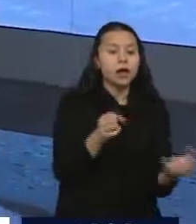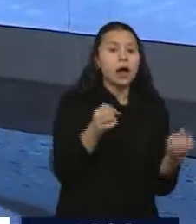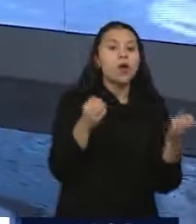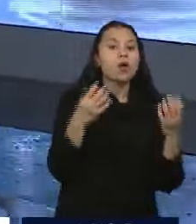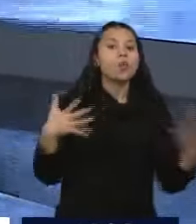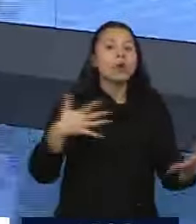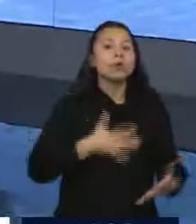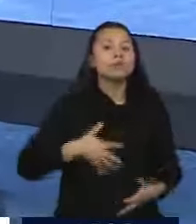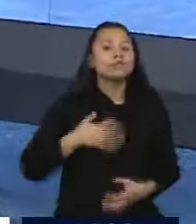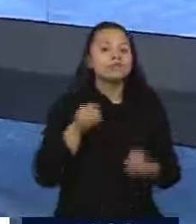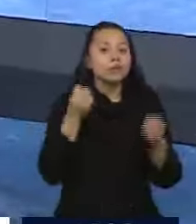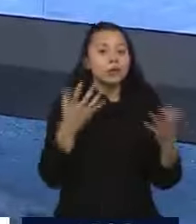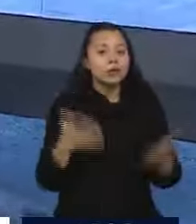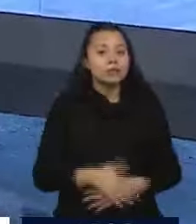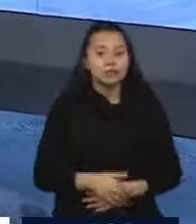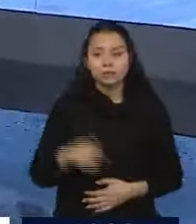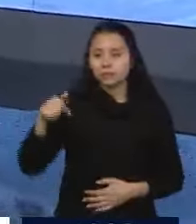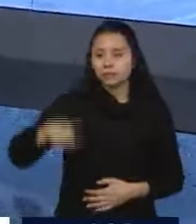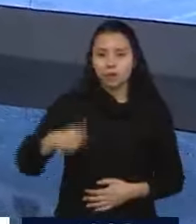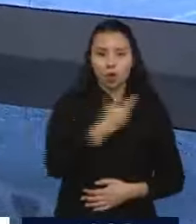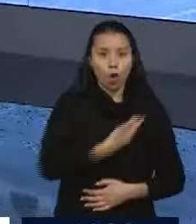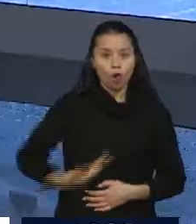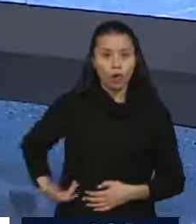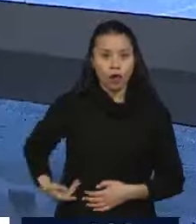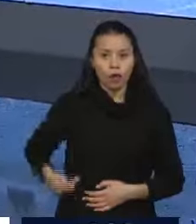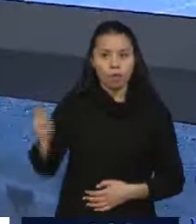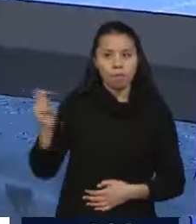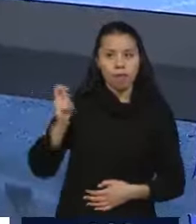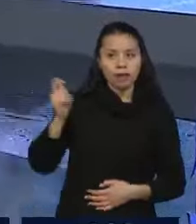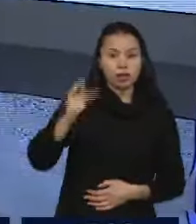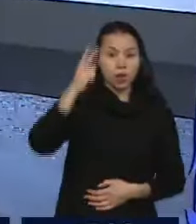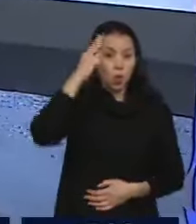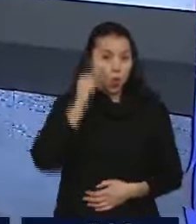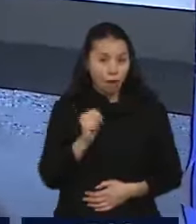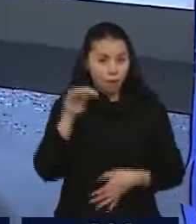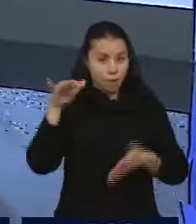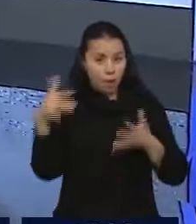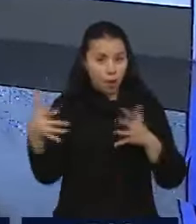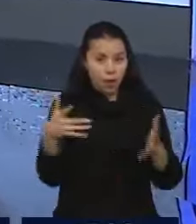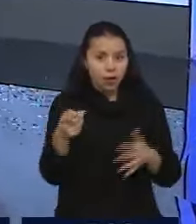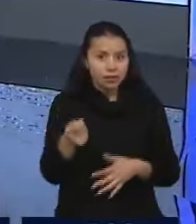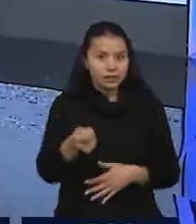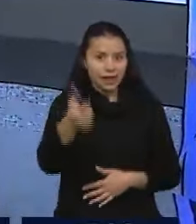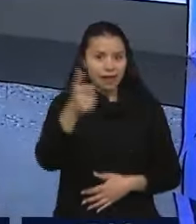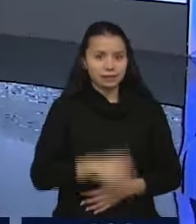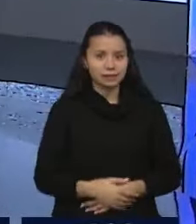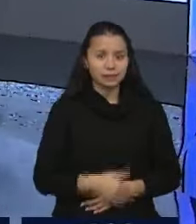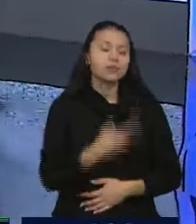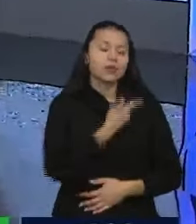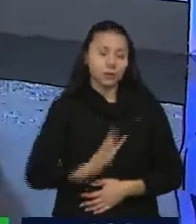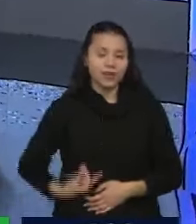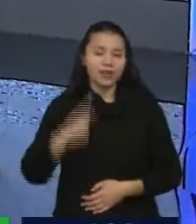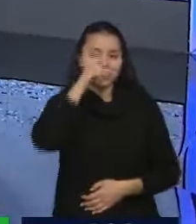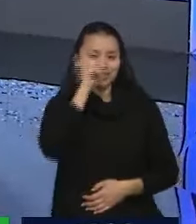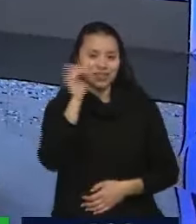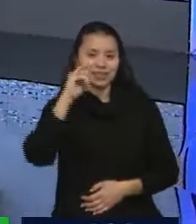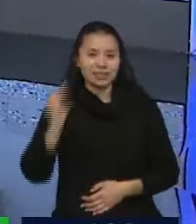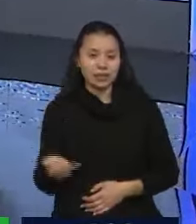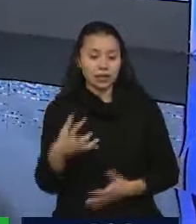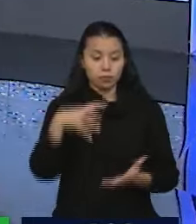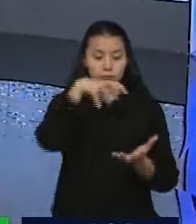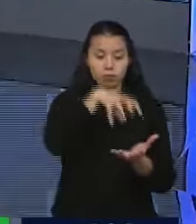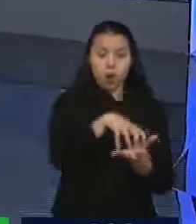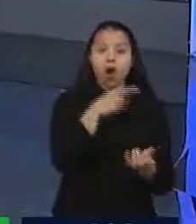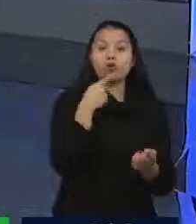el noveno mes. Entra al noveno. Una vida. Al noveno mes, una claro. Vida, sí, al noveno mes estamos hablando del gobierno nacional. Y una consultora local